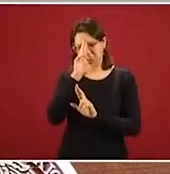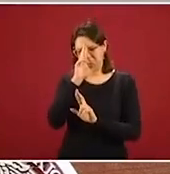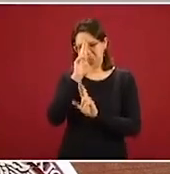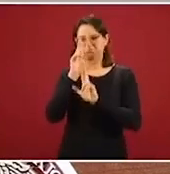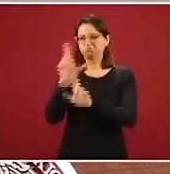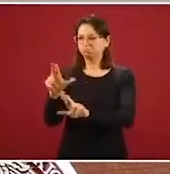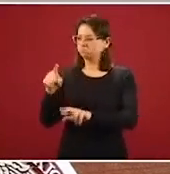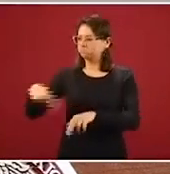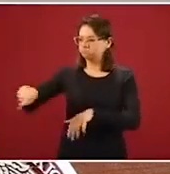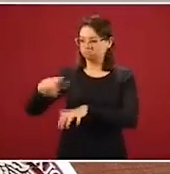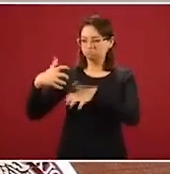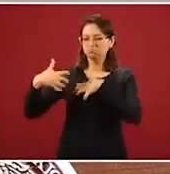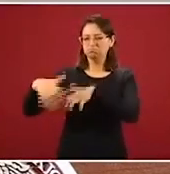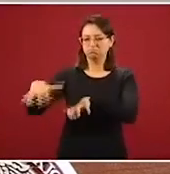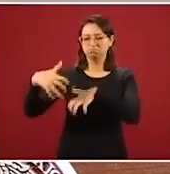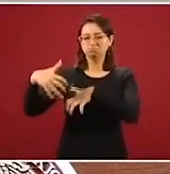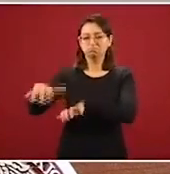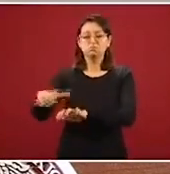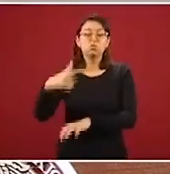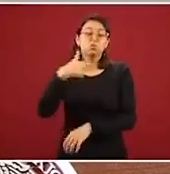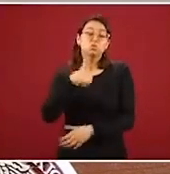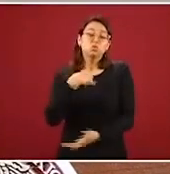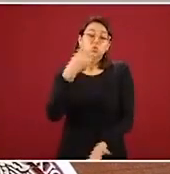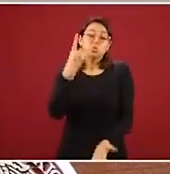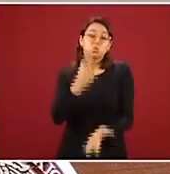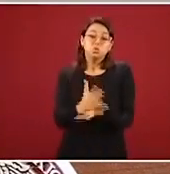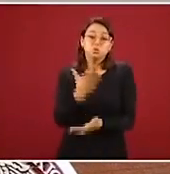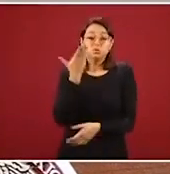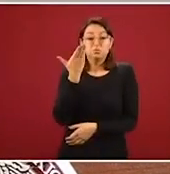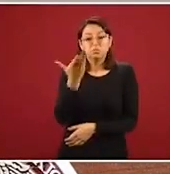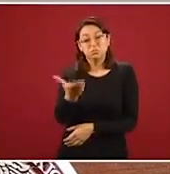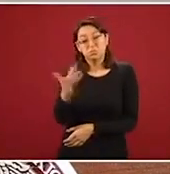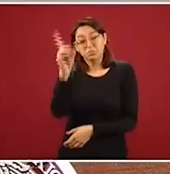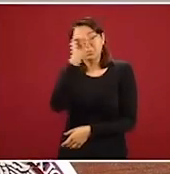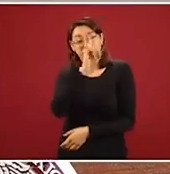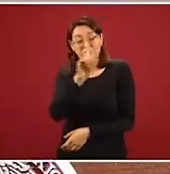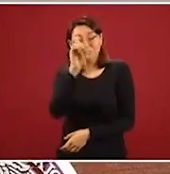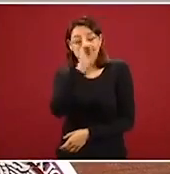manifestarse. La única recomendación, también